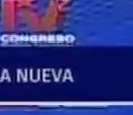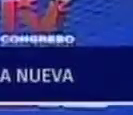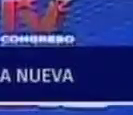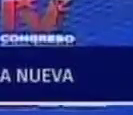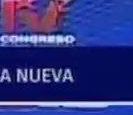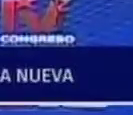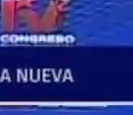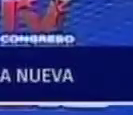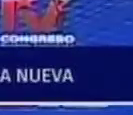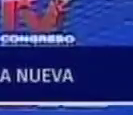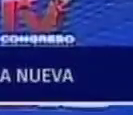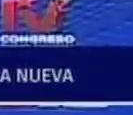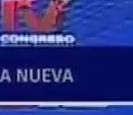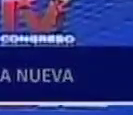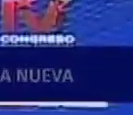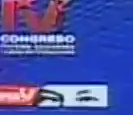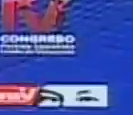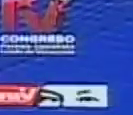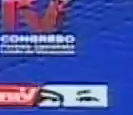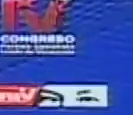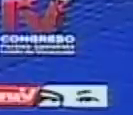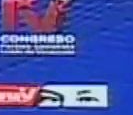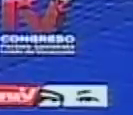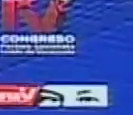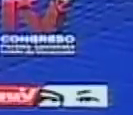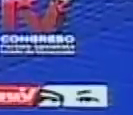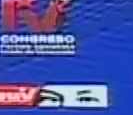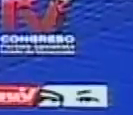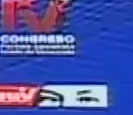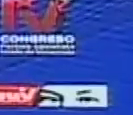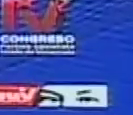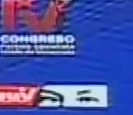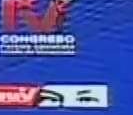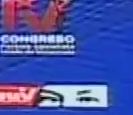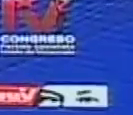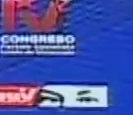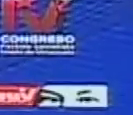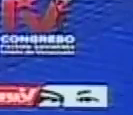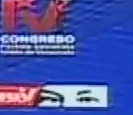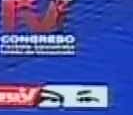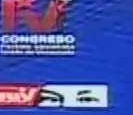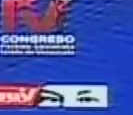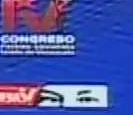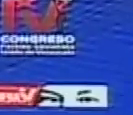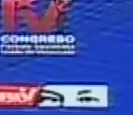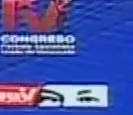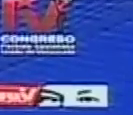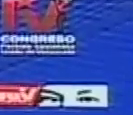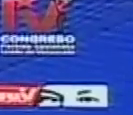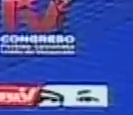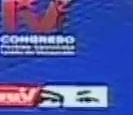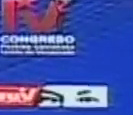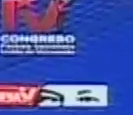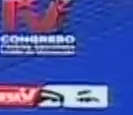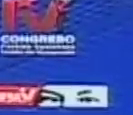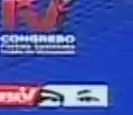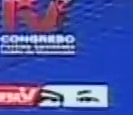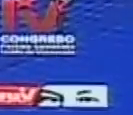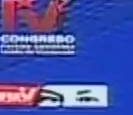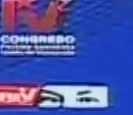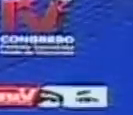Hoy este Congreso declara que los CLP ya han cumplido su misión y van a